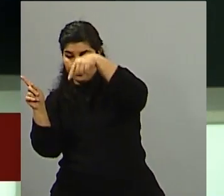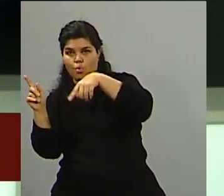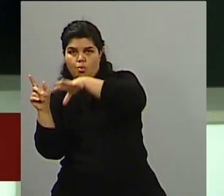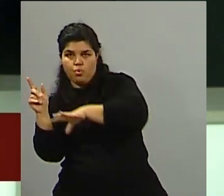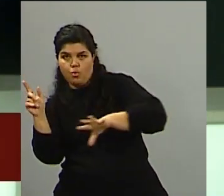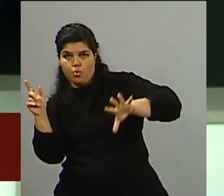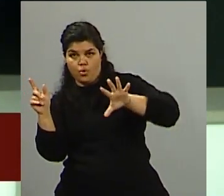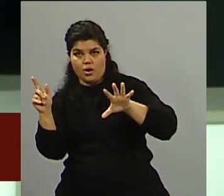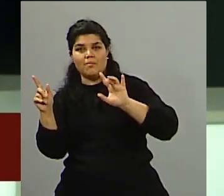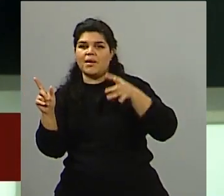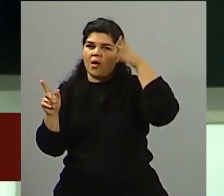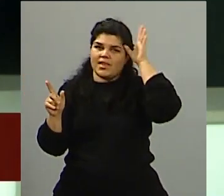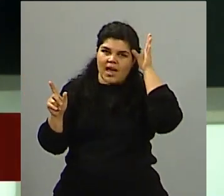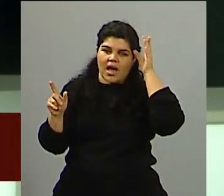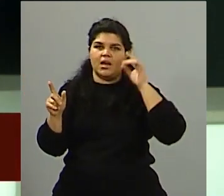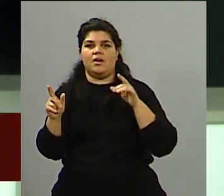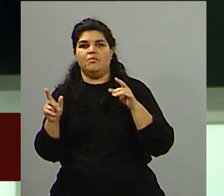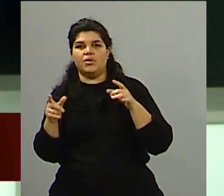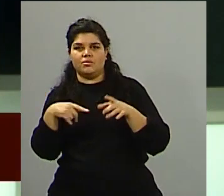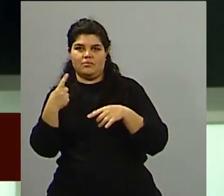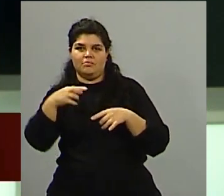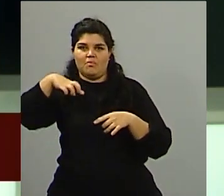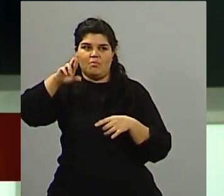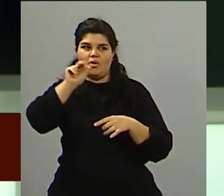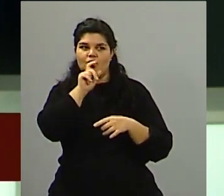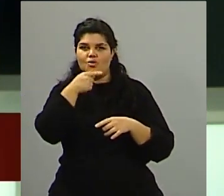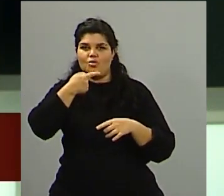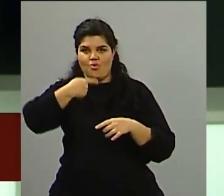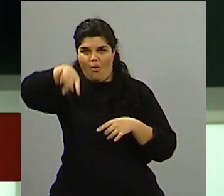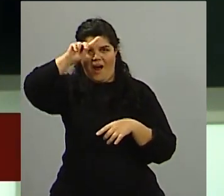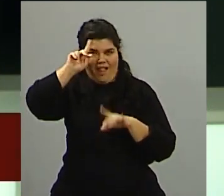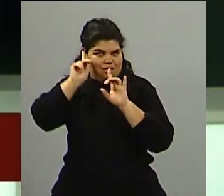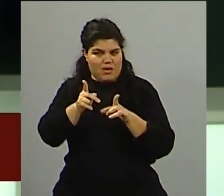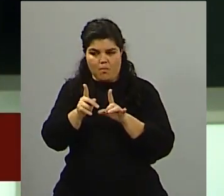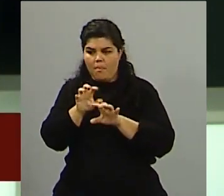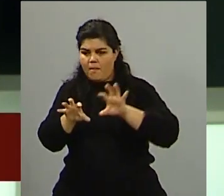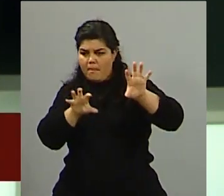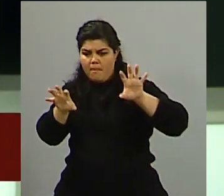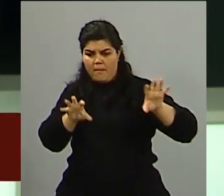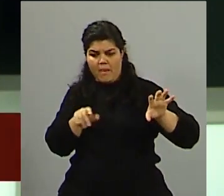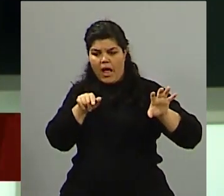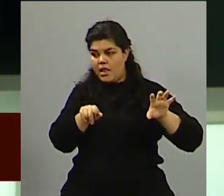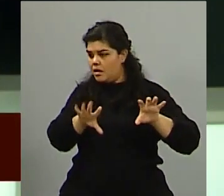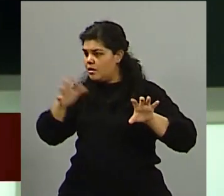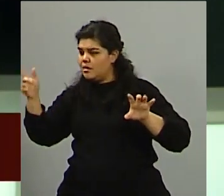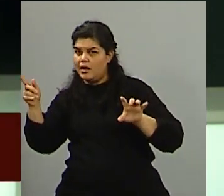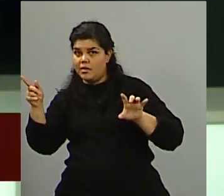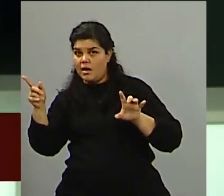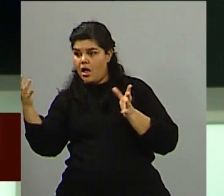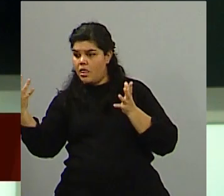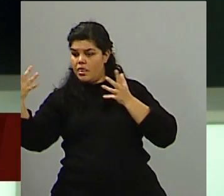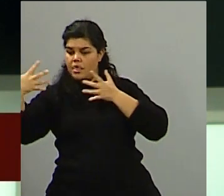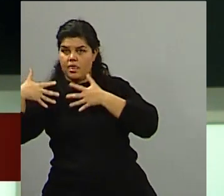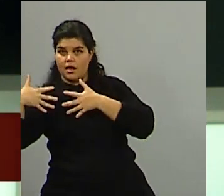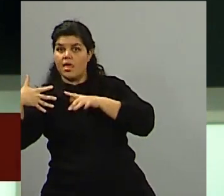Portugal, Italia, España, Grecia, etcétera, Chipre. Y en función después viene lo que es la interacción de estos dos